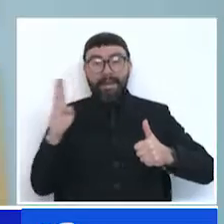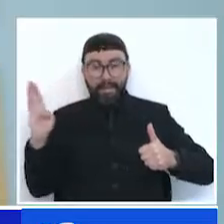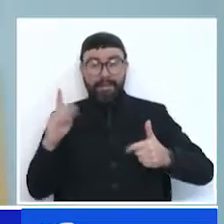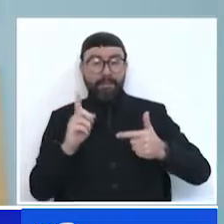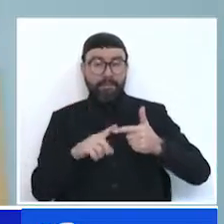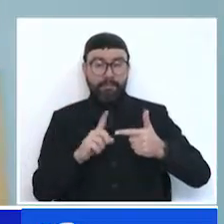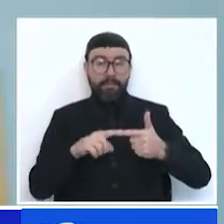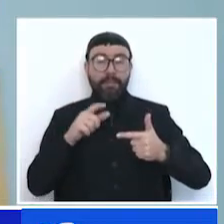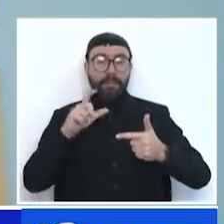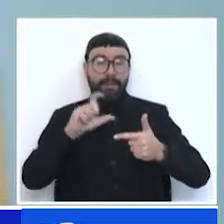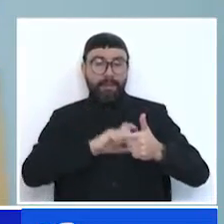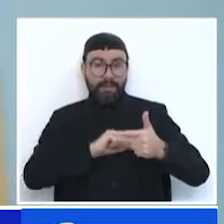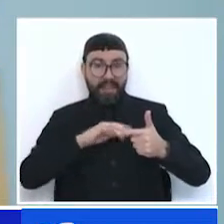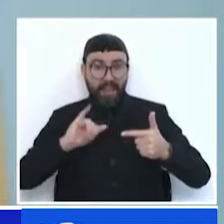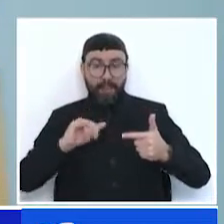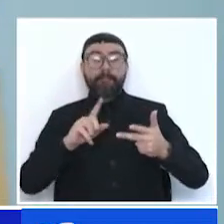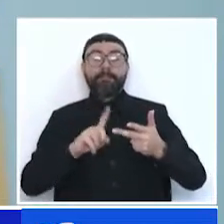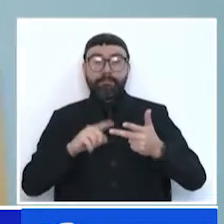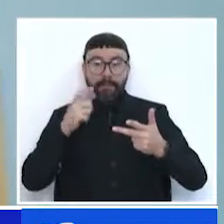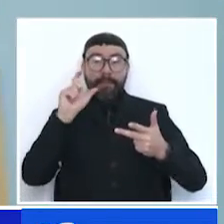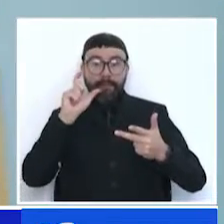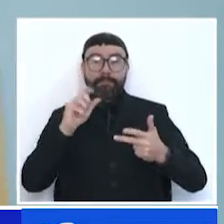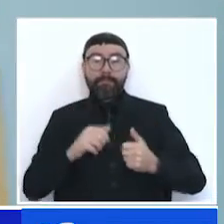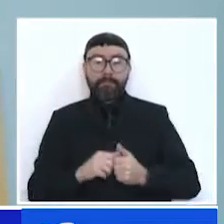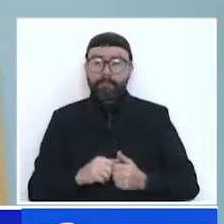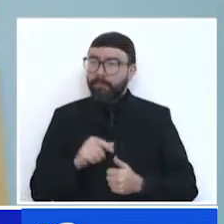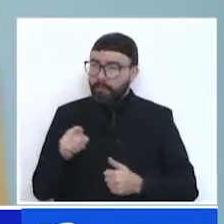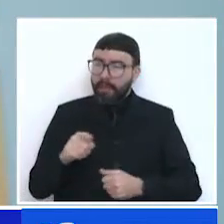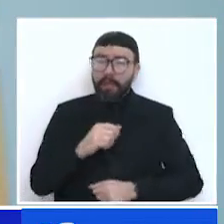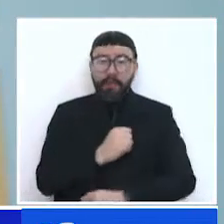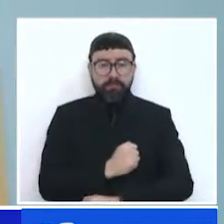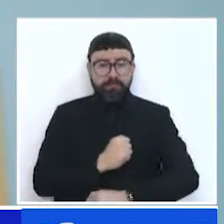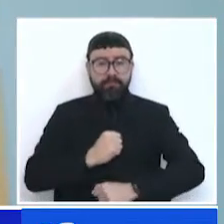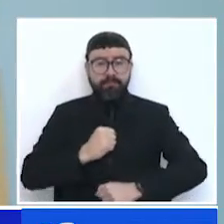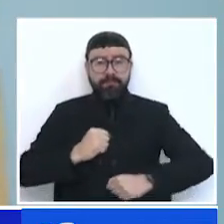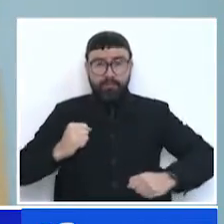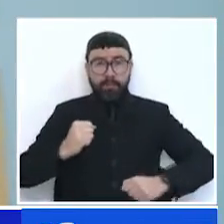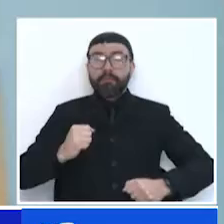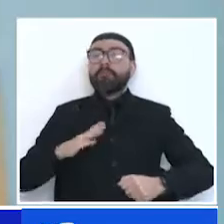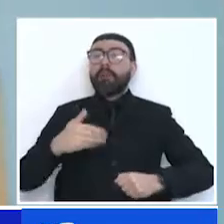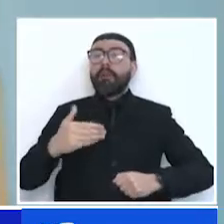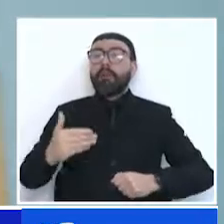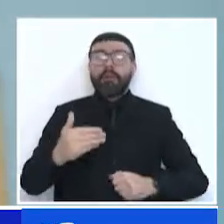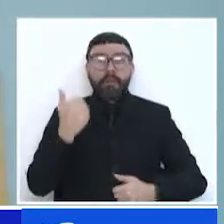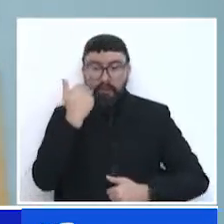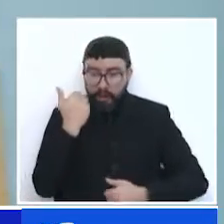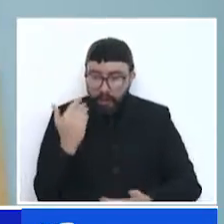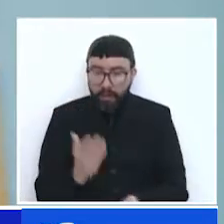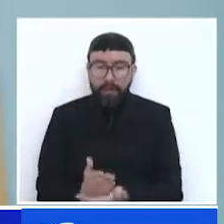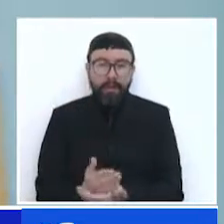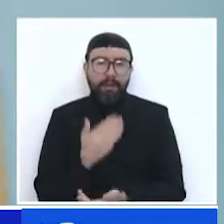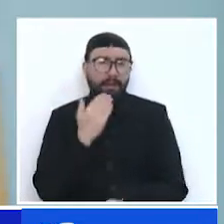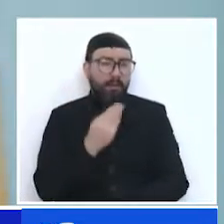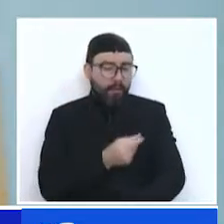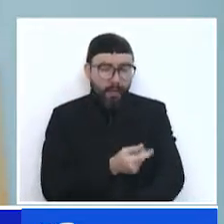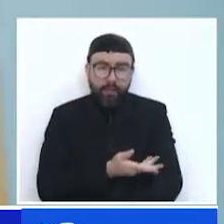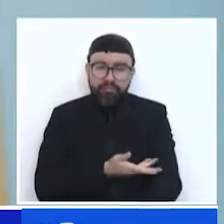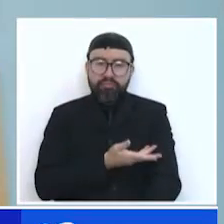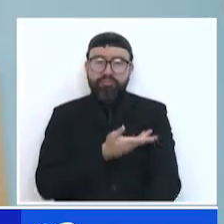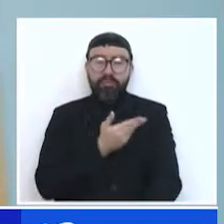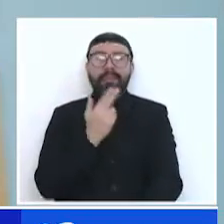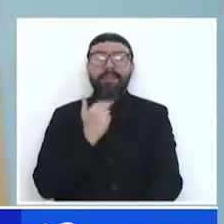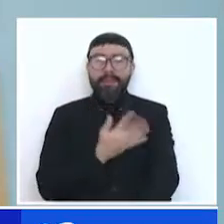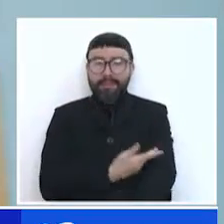obesidad son los generadores de las enfermedades crónicas no transmisibles, como hipertensión,